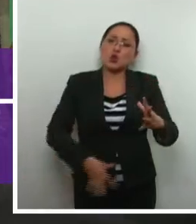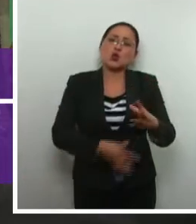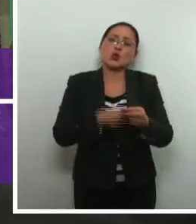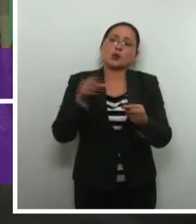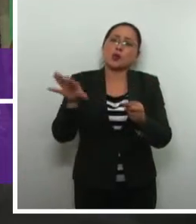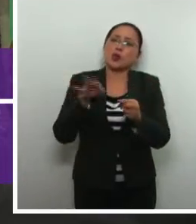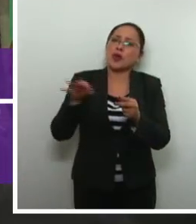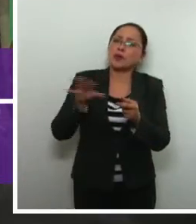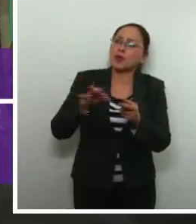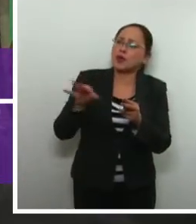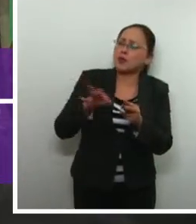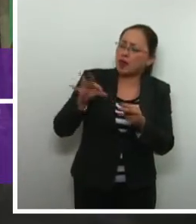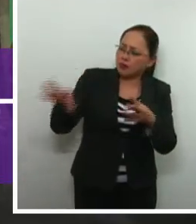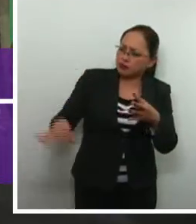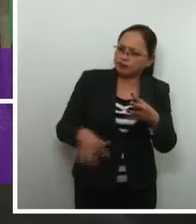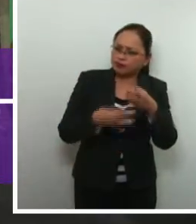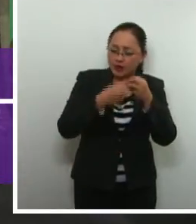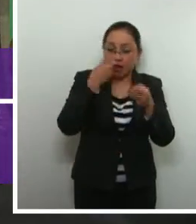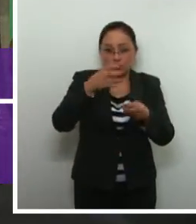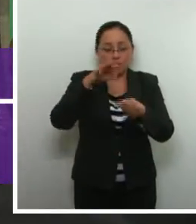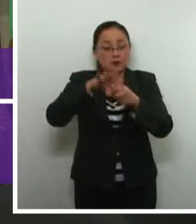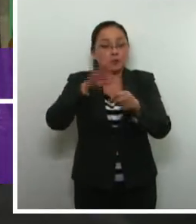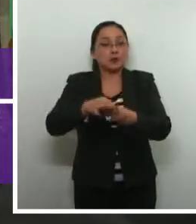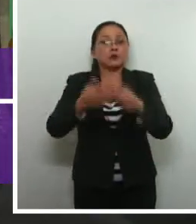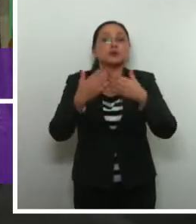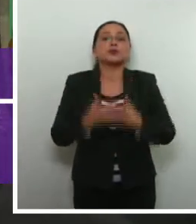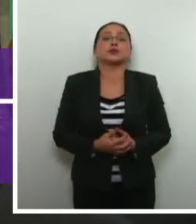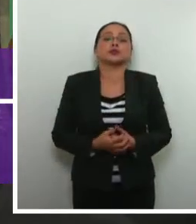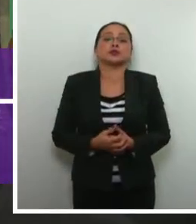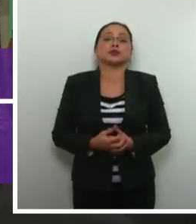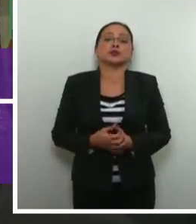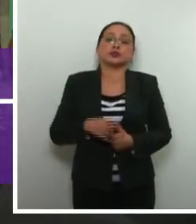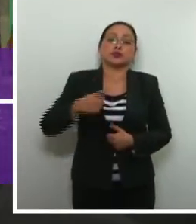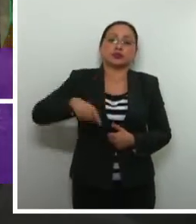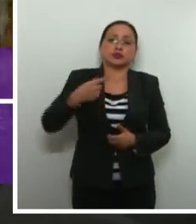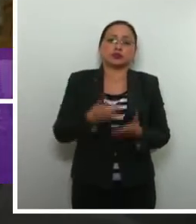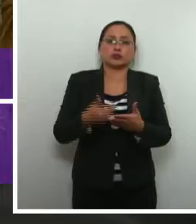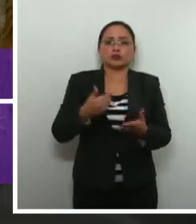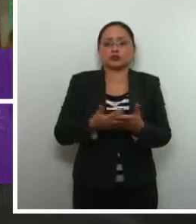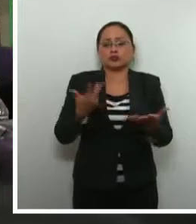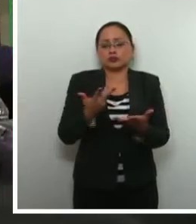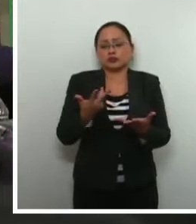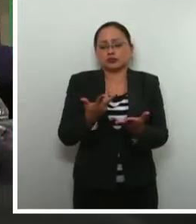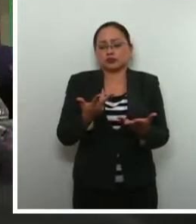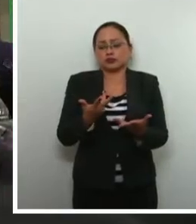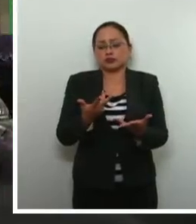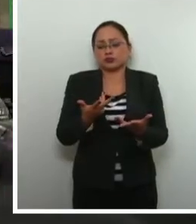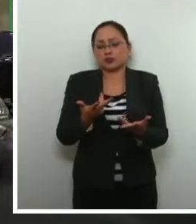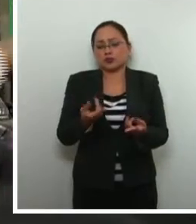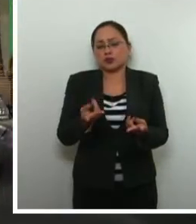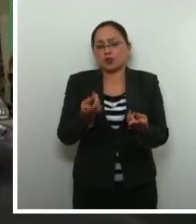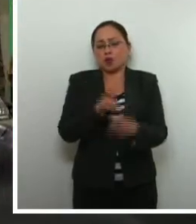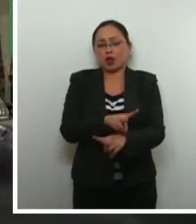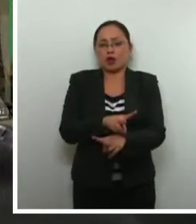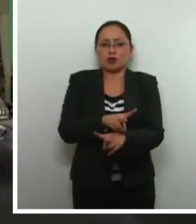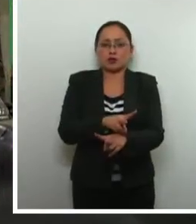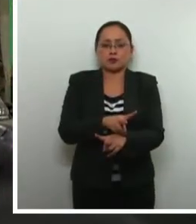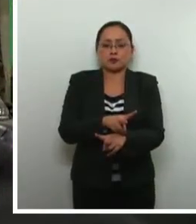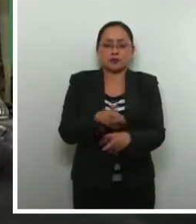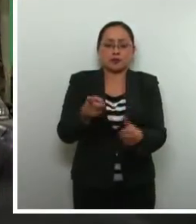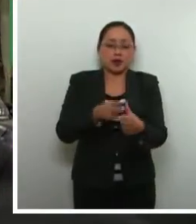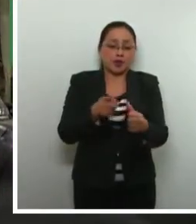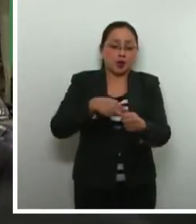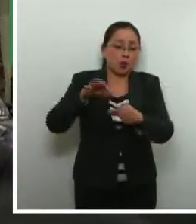vota al final la mega reserva. Lo que hicimos el día de hoy fue exactamente en sentido contrario, la votamos